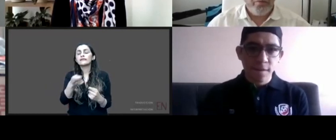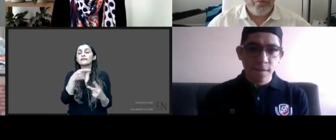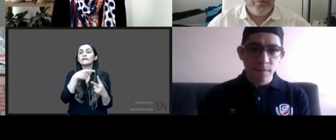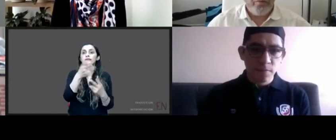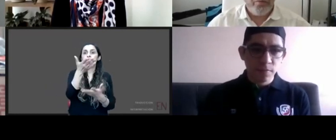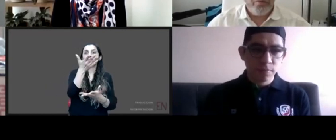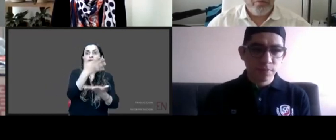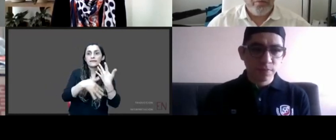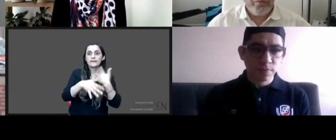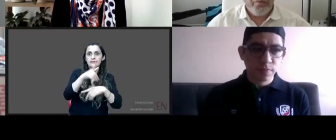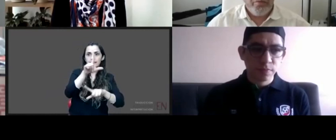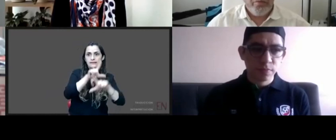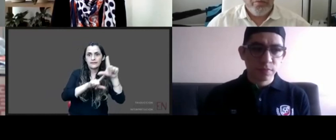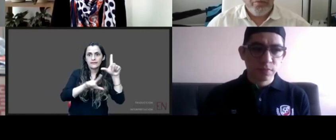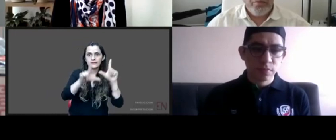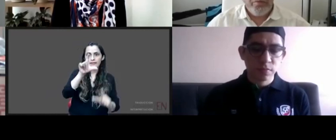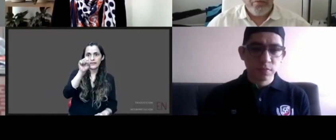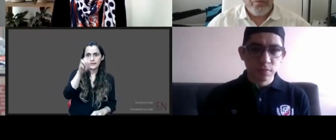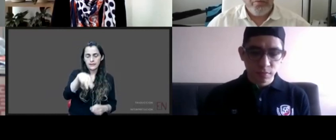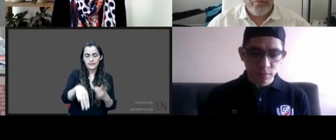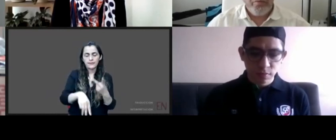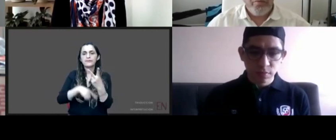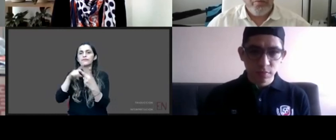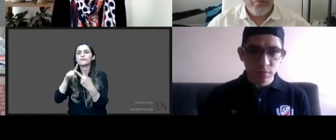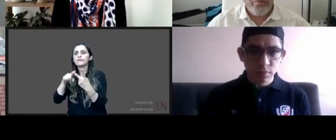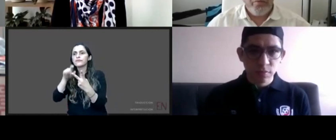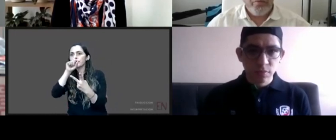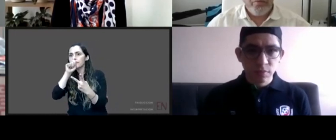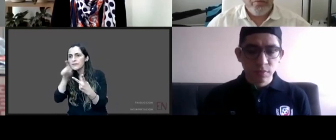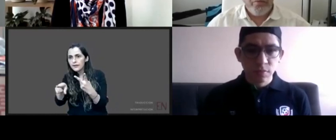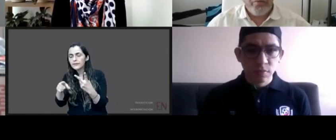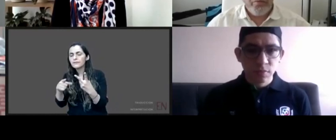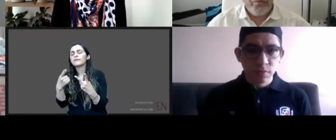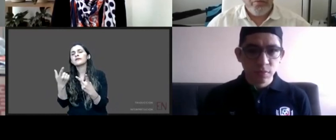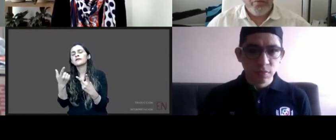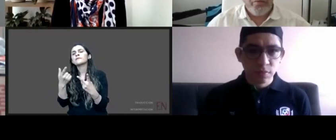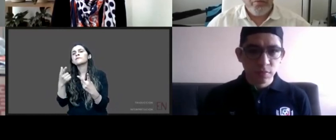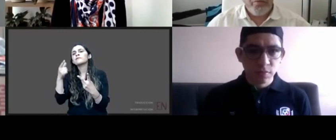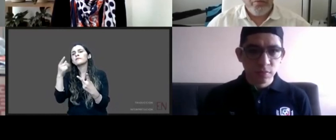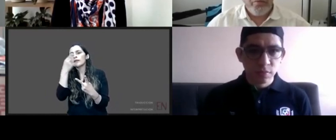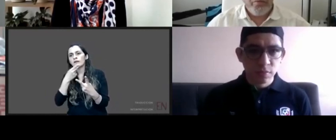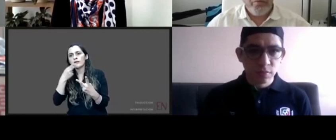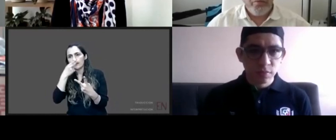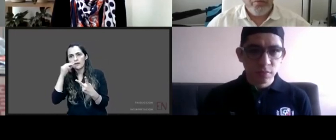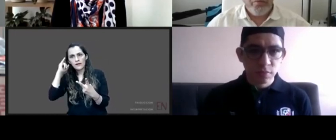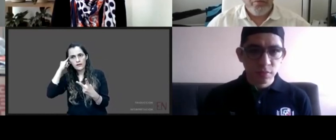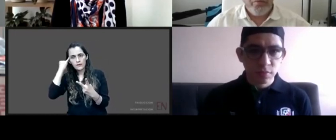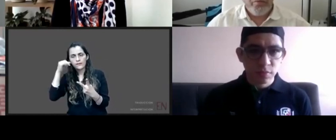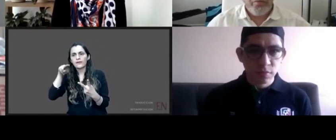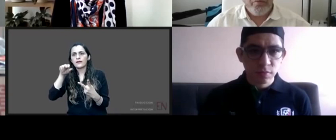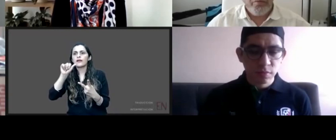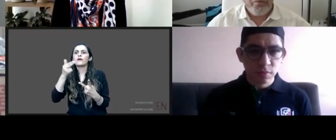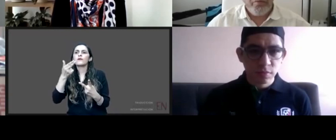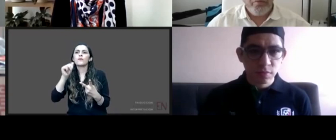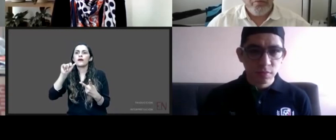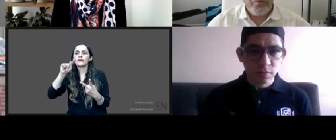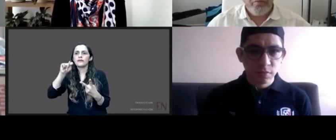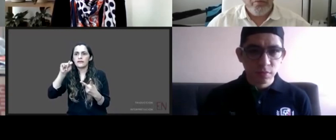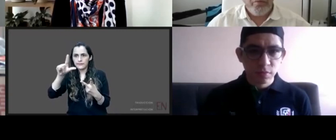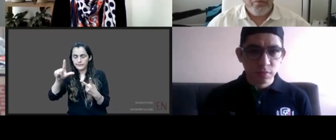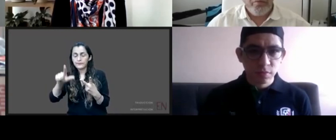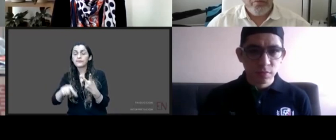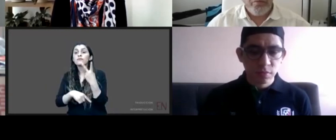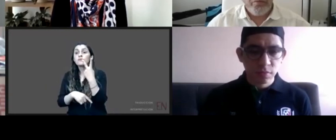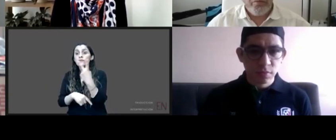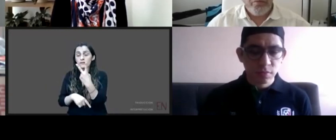infinidad de diversidad, como es este país multicultural, en el que se exige y se requiere un diálogo de